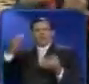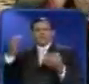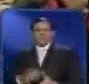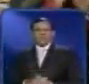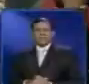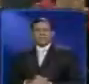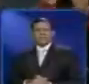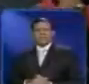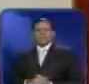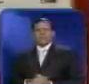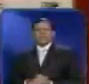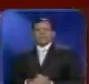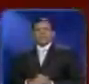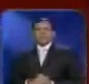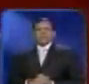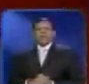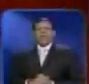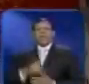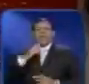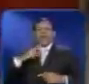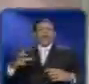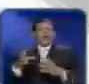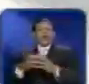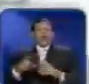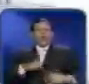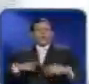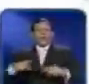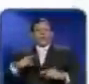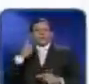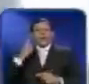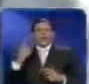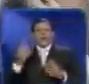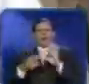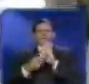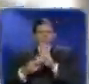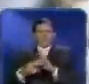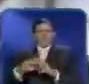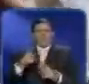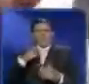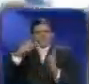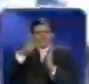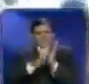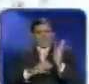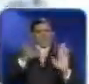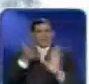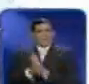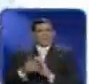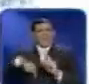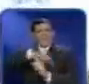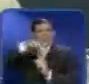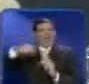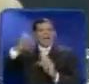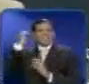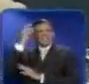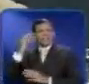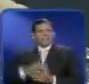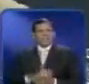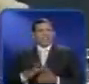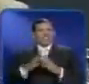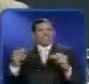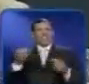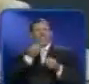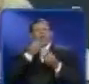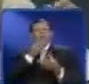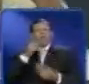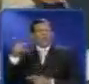anunció que se designará un comando para la aplicación del instrumento y se refirió a los hechos del jueves en los alrededores de la asamblea todo este cuento